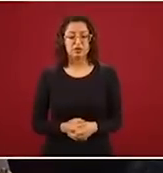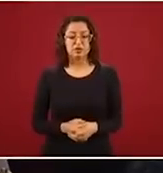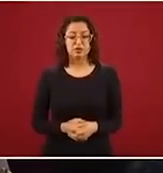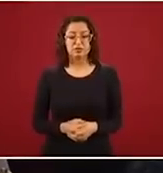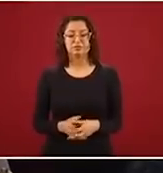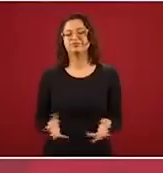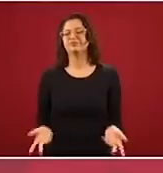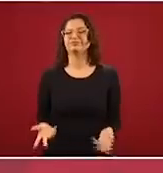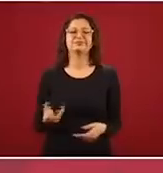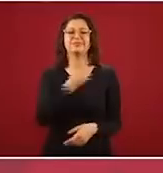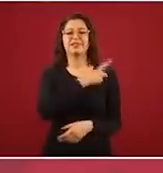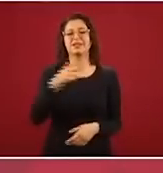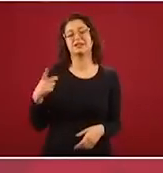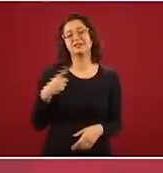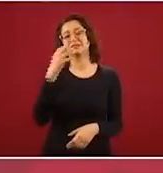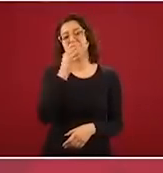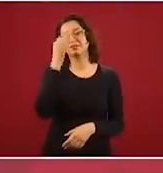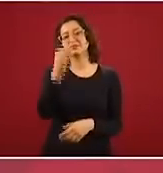tenemos casos,